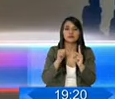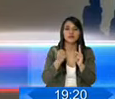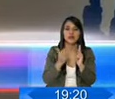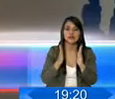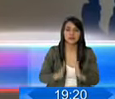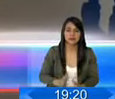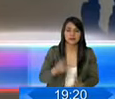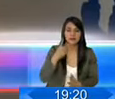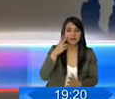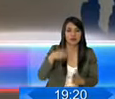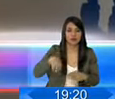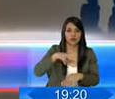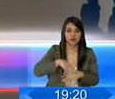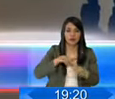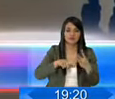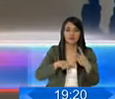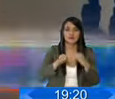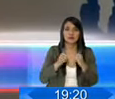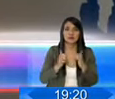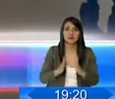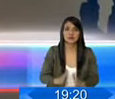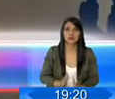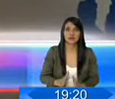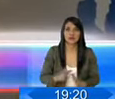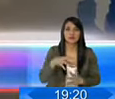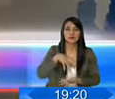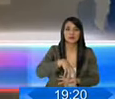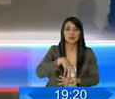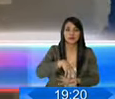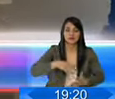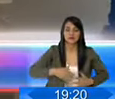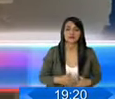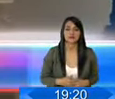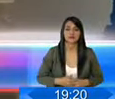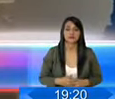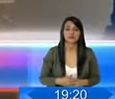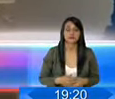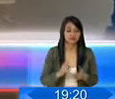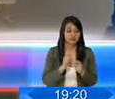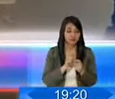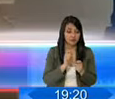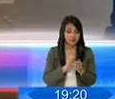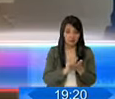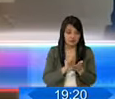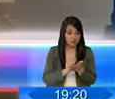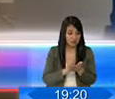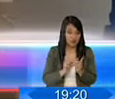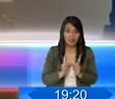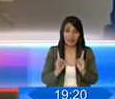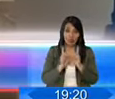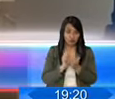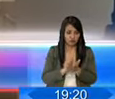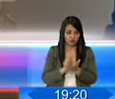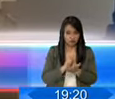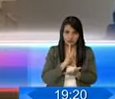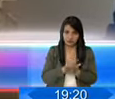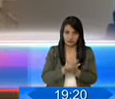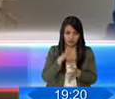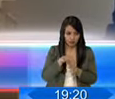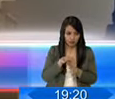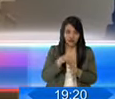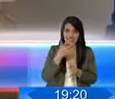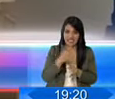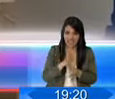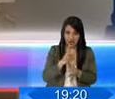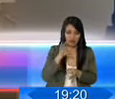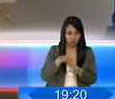asambleístas nacionales y otra para asambleístas provinciales. Ellos toman esos datos y esos datos, que son datos reales, son votos emitidos